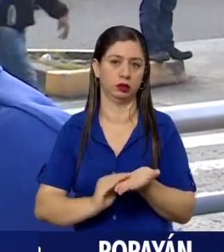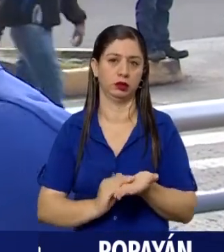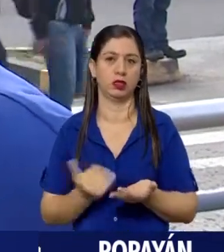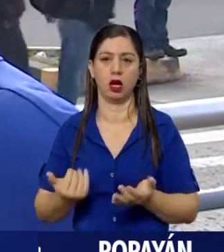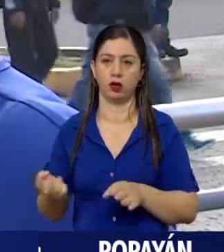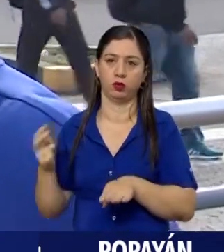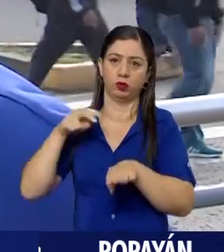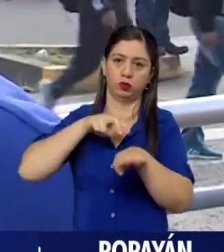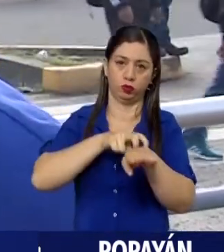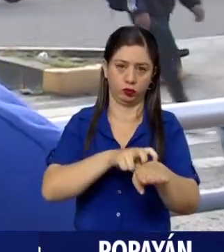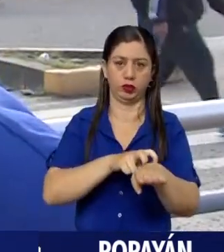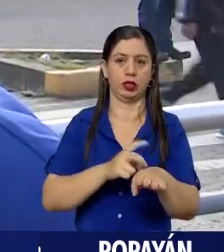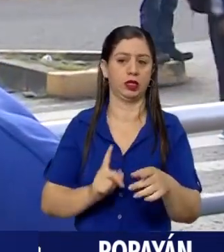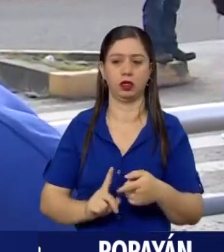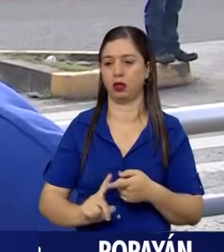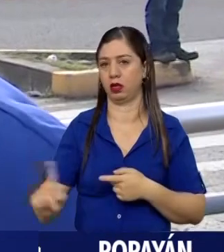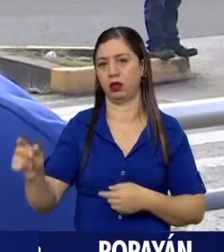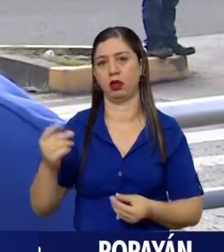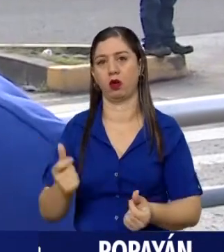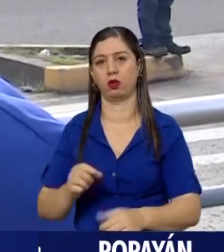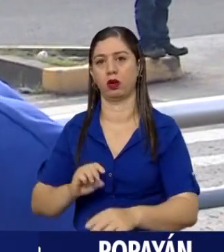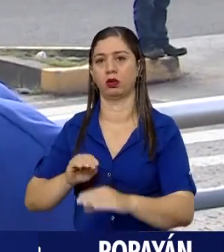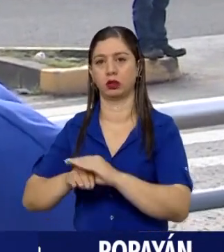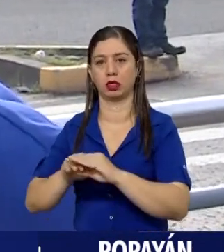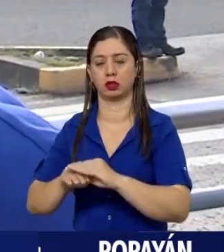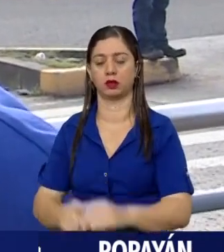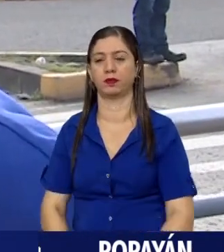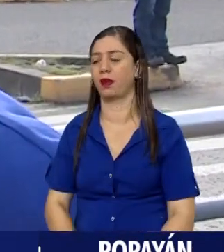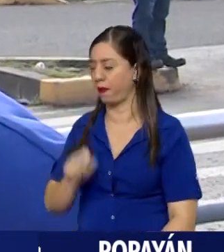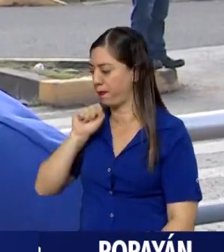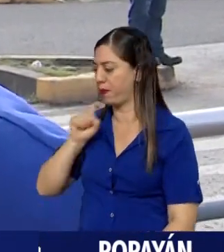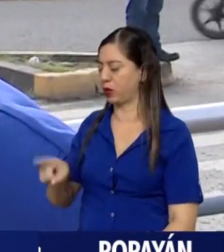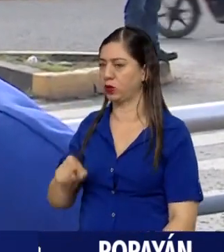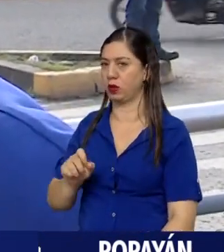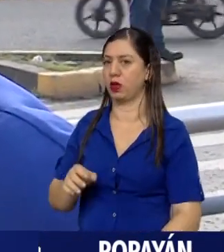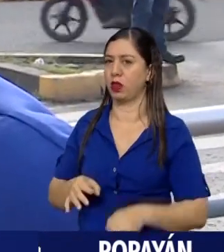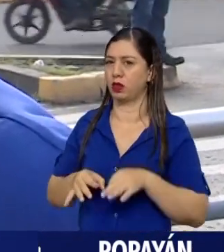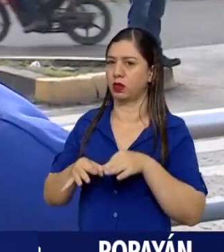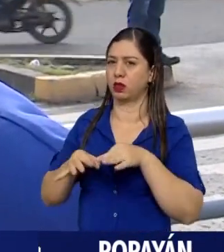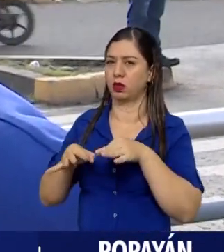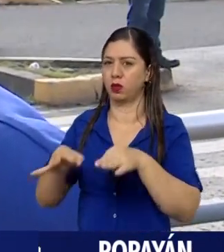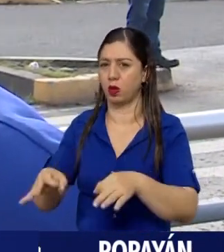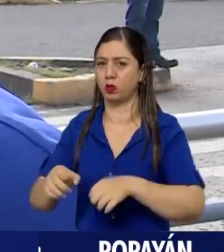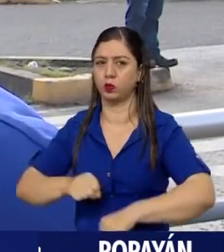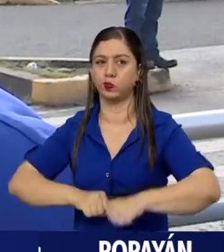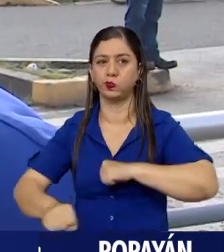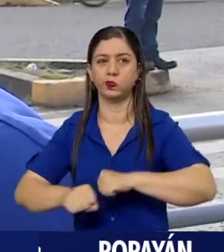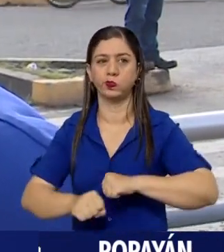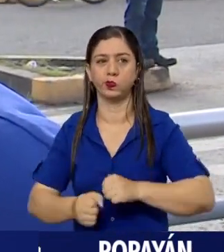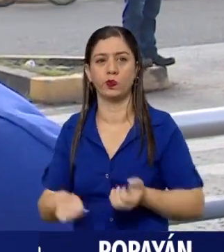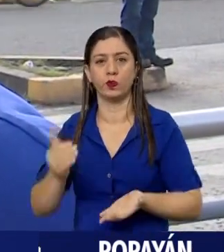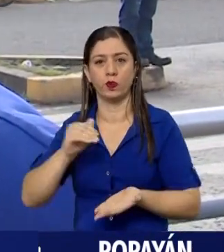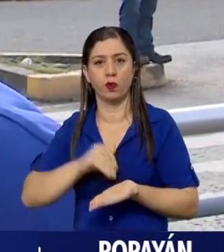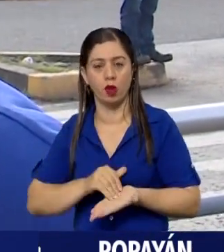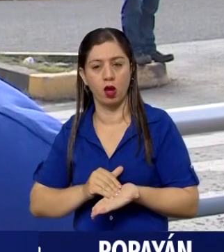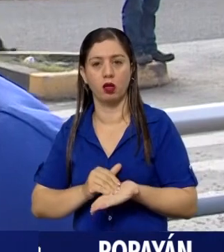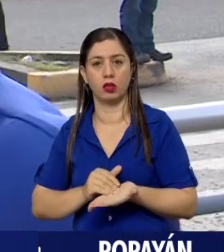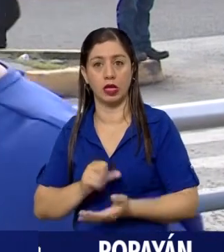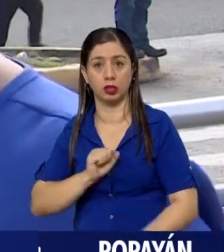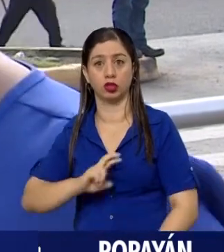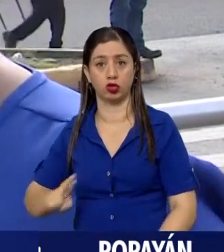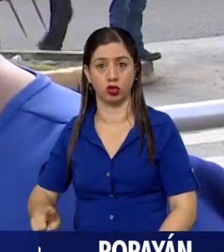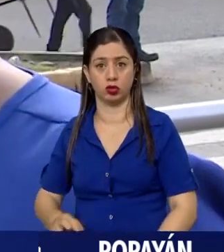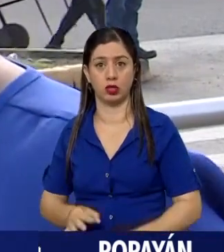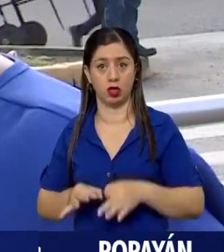aquí y llega directamente a esta estación. Entonces, ¿cree que se demoró mucho el tema de reactivar estas estaciones, sobre todo aquí este del sur?